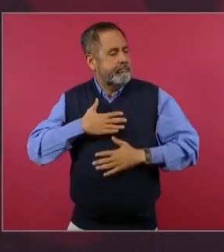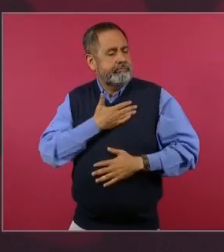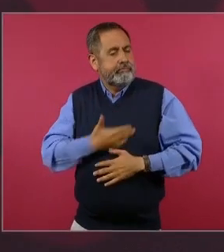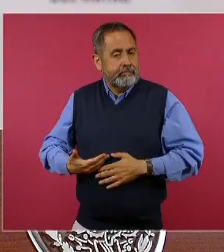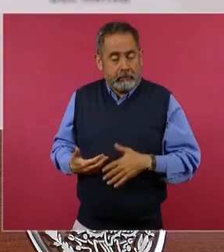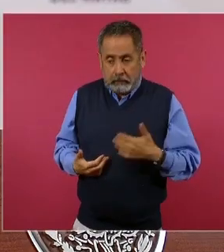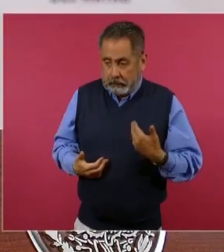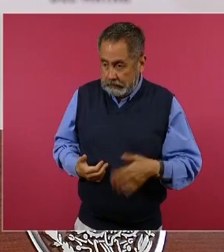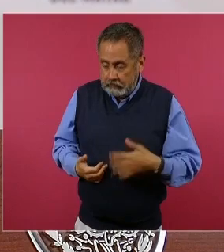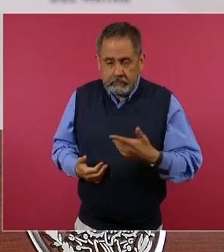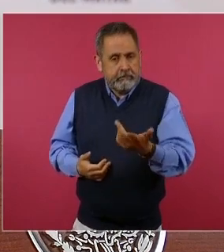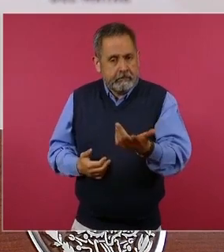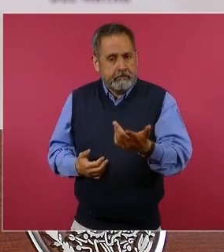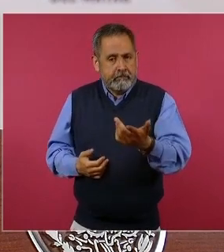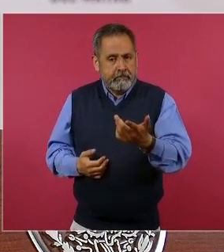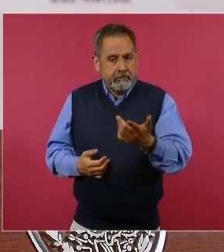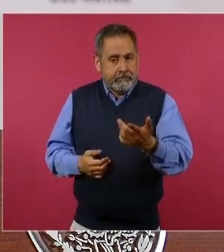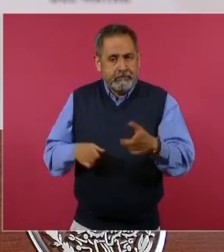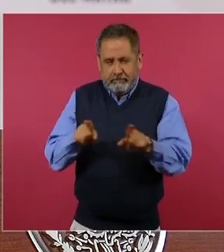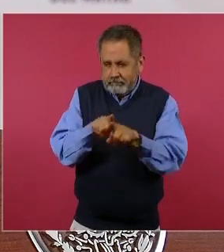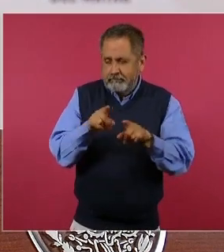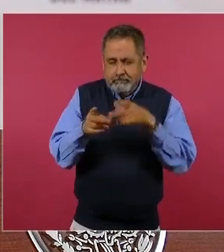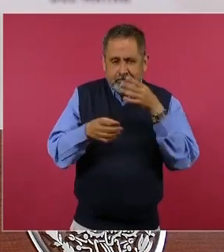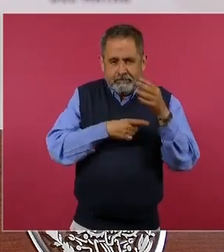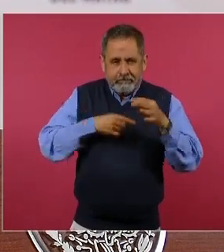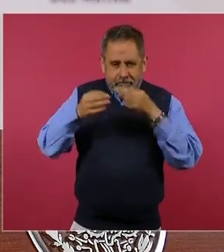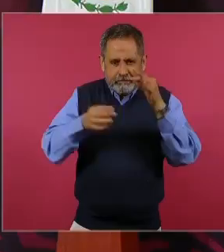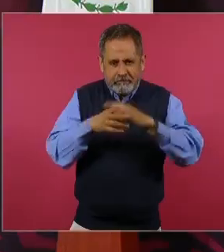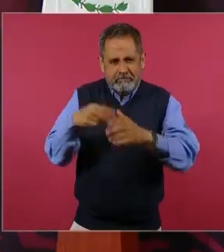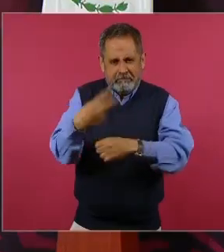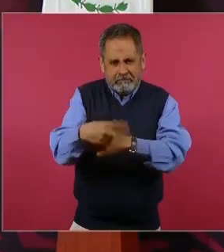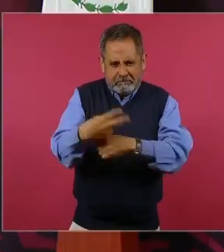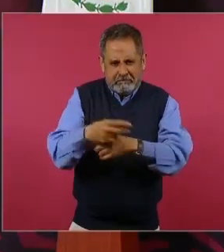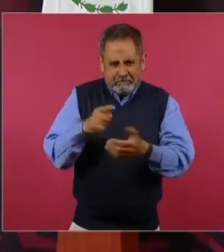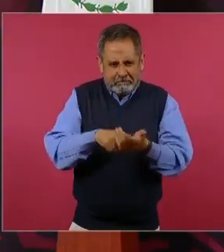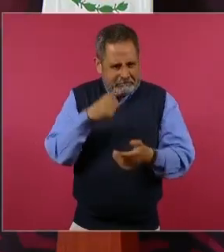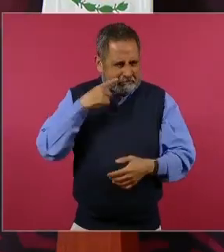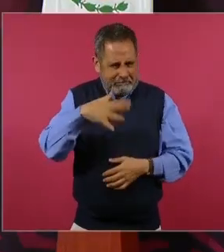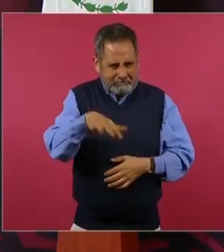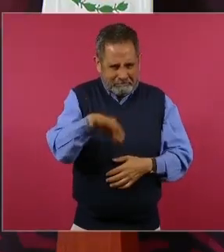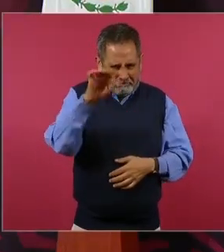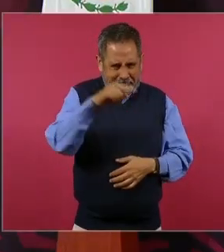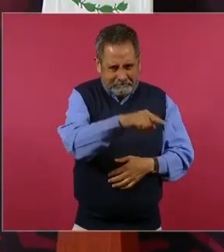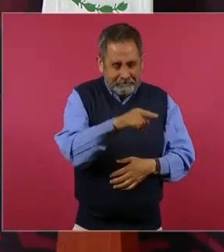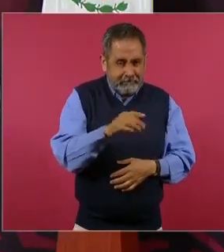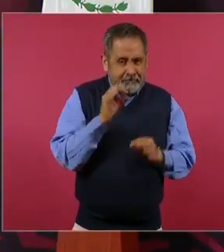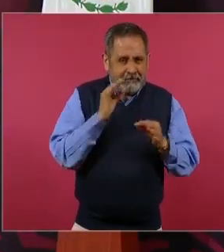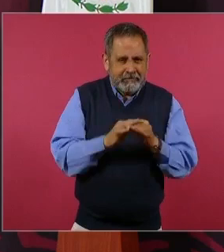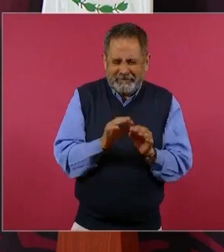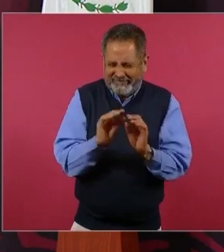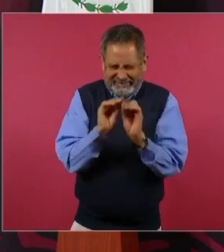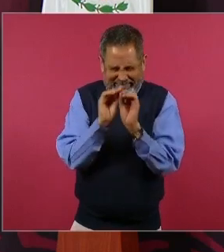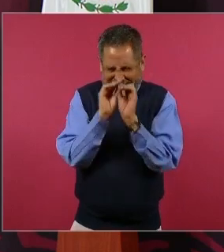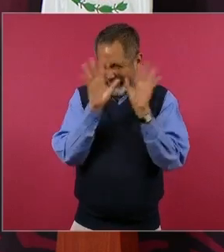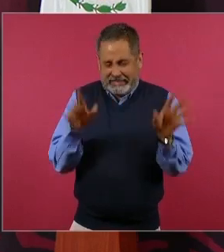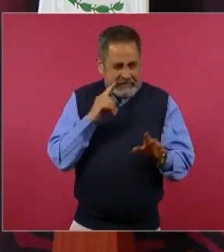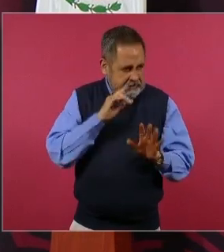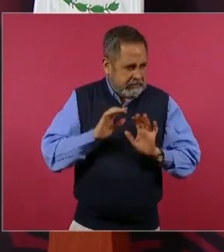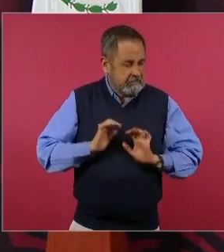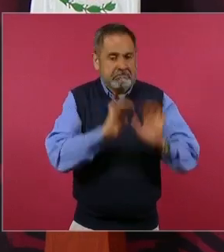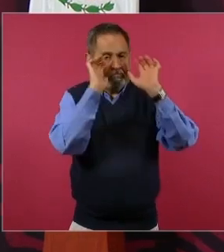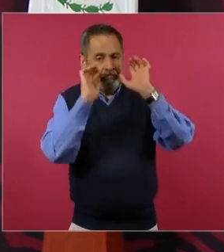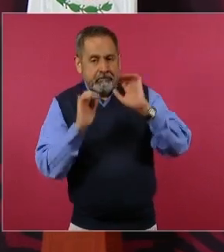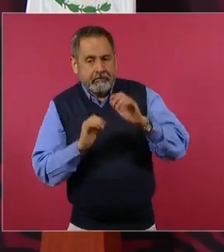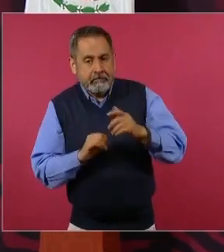platicando, debe estar en la televisión, ¿sí? Pero clarísimo,